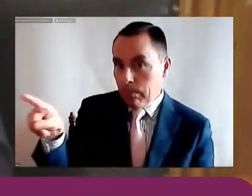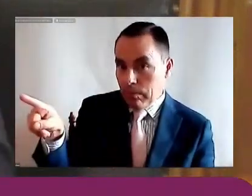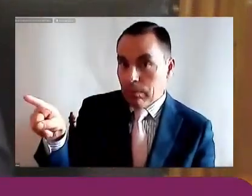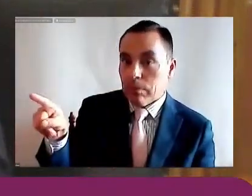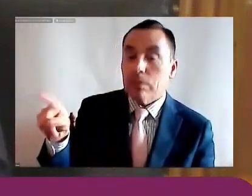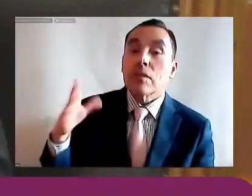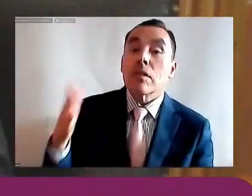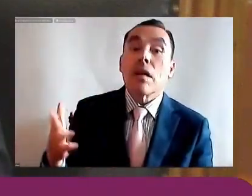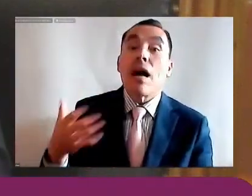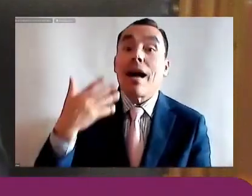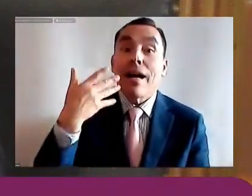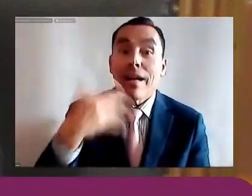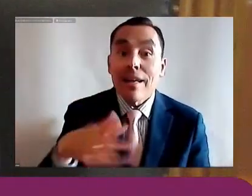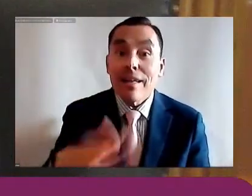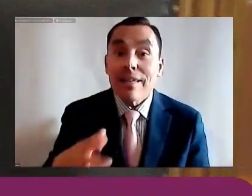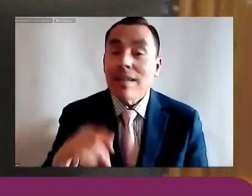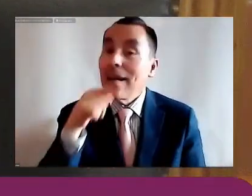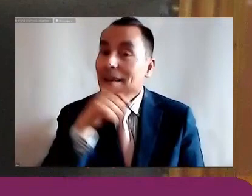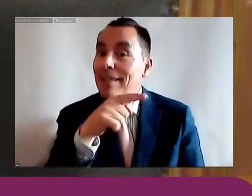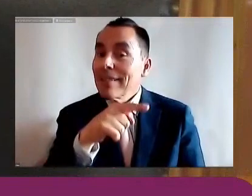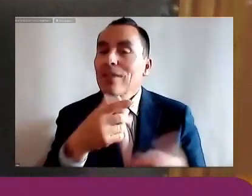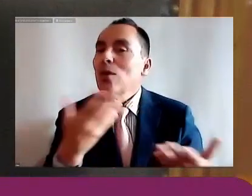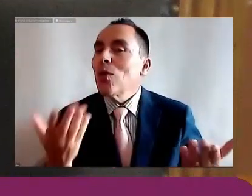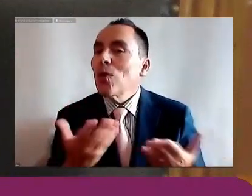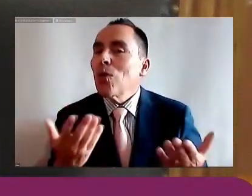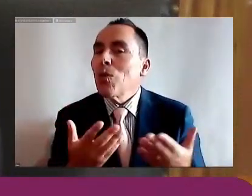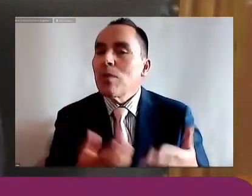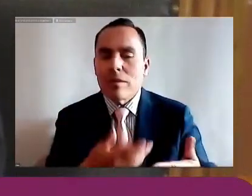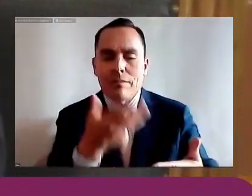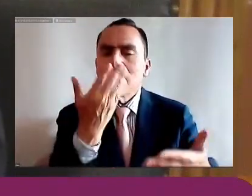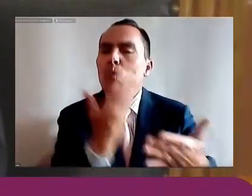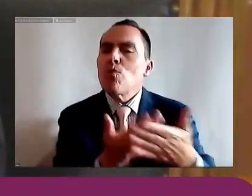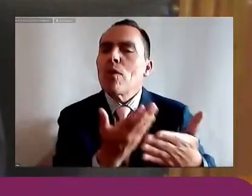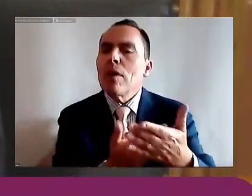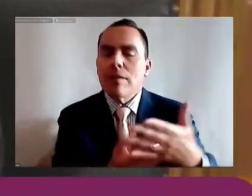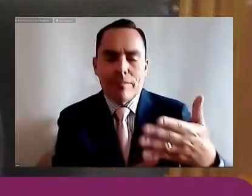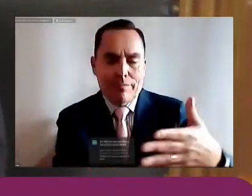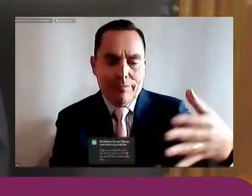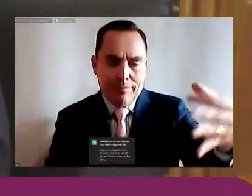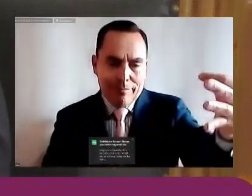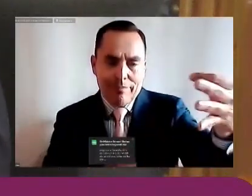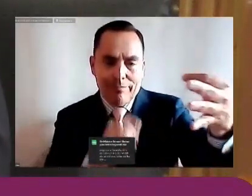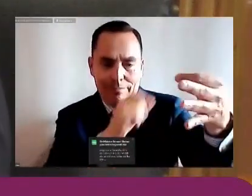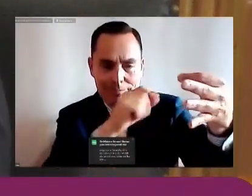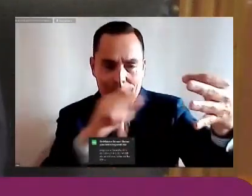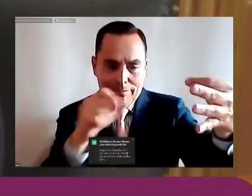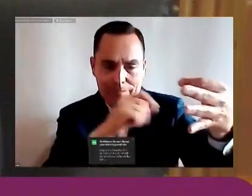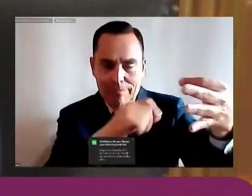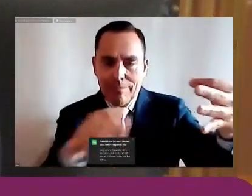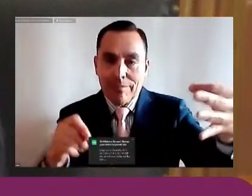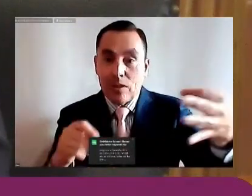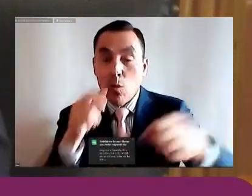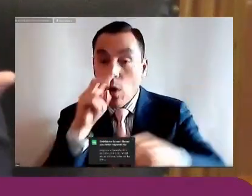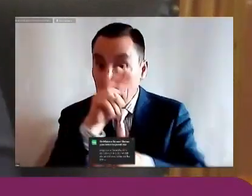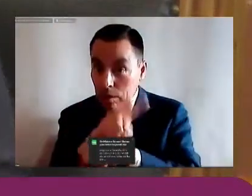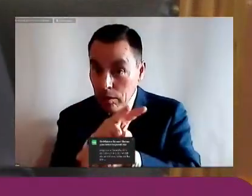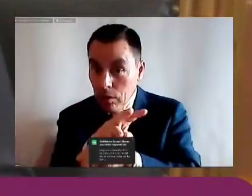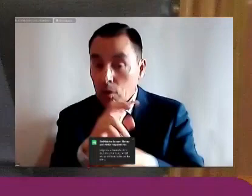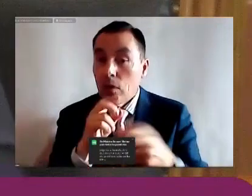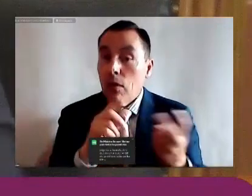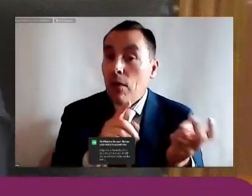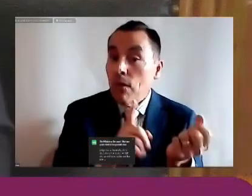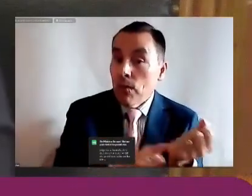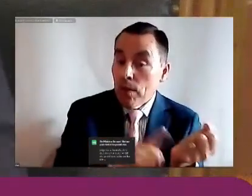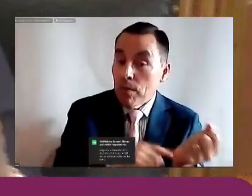fondo nuevamente cómo se va a valorar la prueba. Generalmente ahí son declaraciones de testigos que son familiares, son los propios